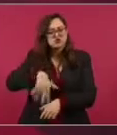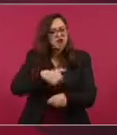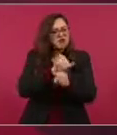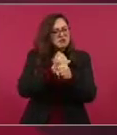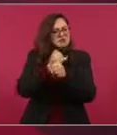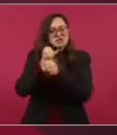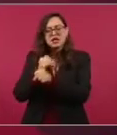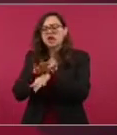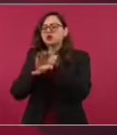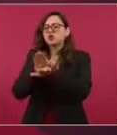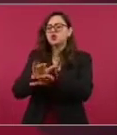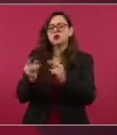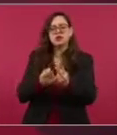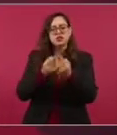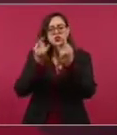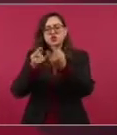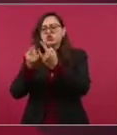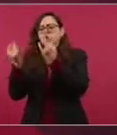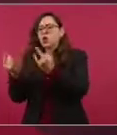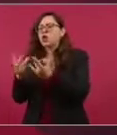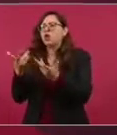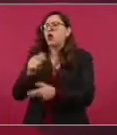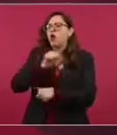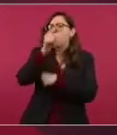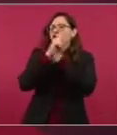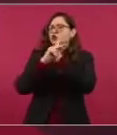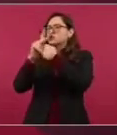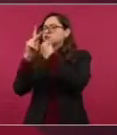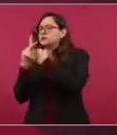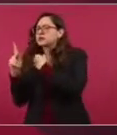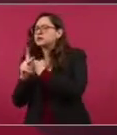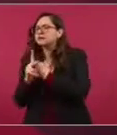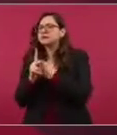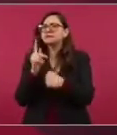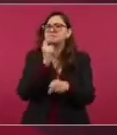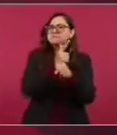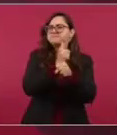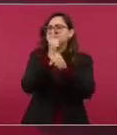recuperar nuestra memoria histórica.